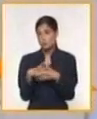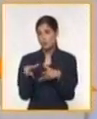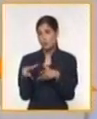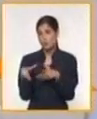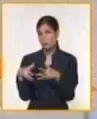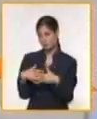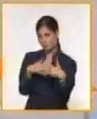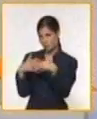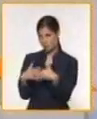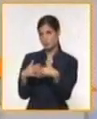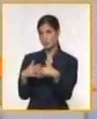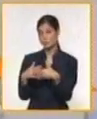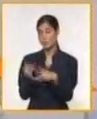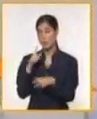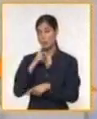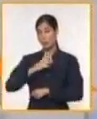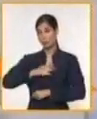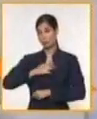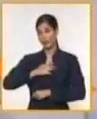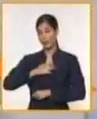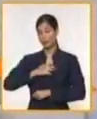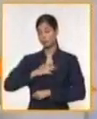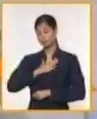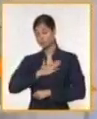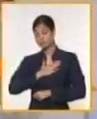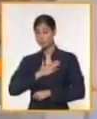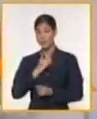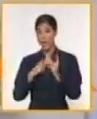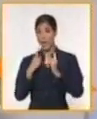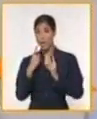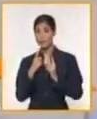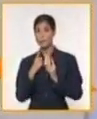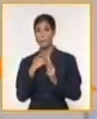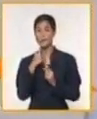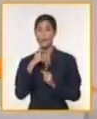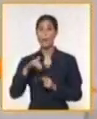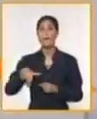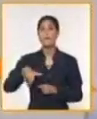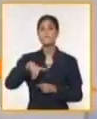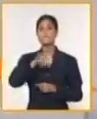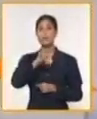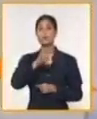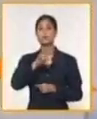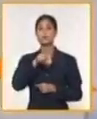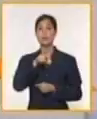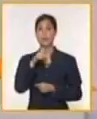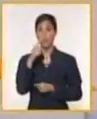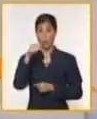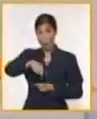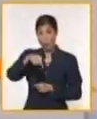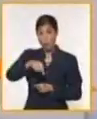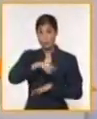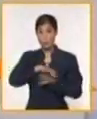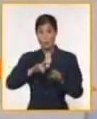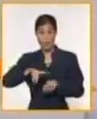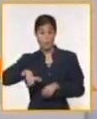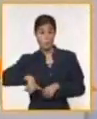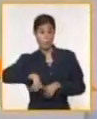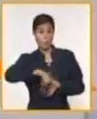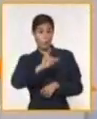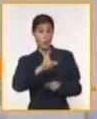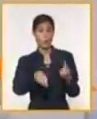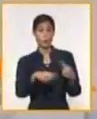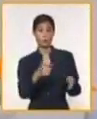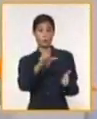Ellos tienen sus propios intereses, etcétera, pero la aviación esa que hoy en día está bombardeando a Irán es